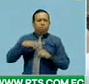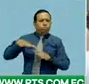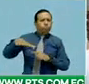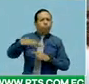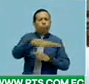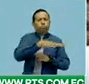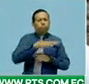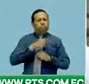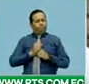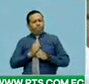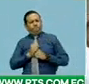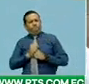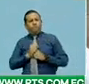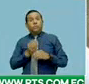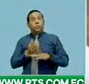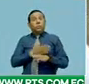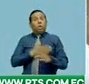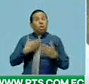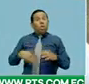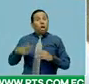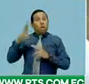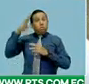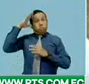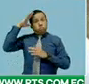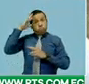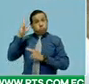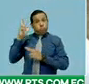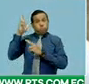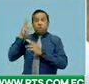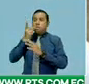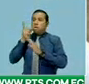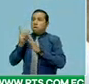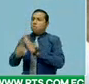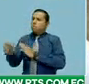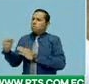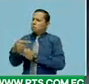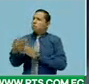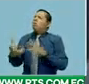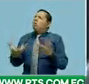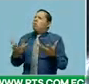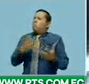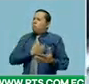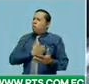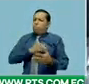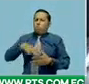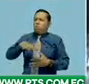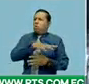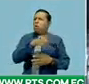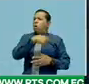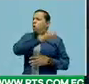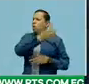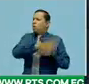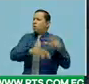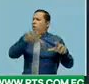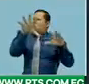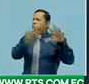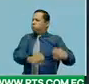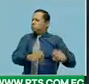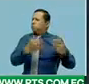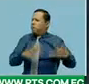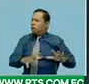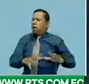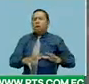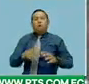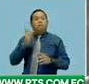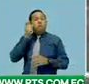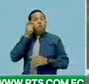puso la respectiva denuncia en la Fiscalía por el delito de uso ilegal de suelo, tráfico de tierra. Tras un breve diálogo por parte de la fiscal de